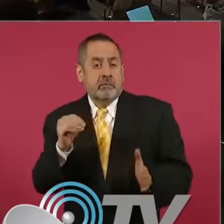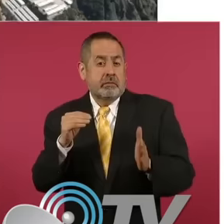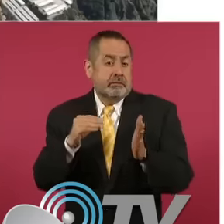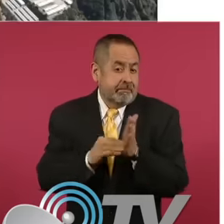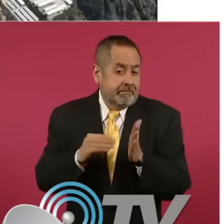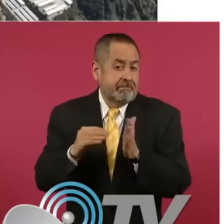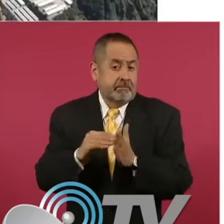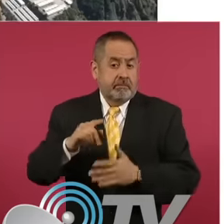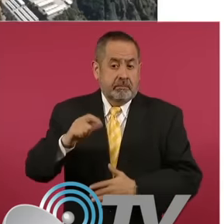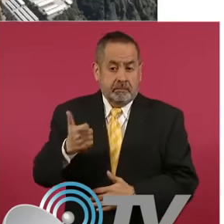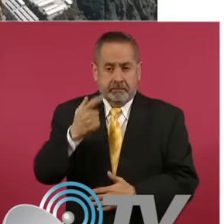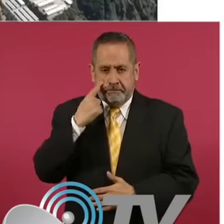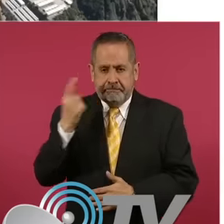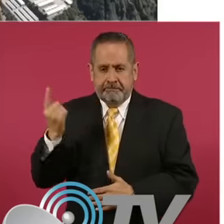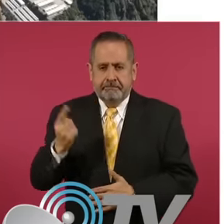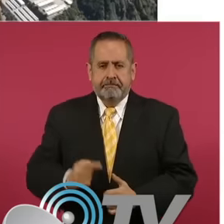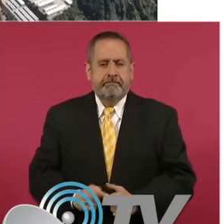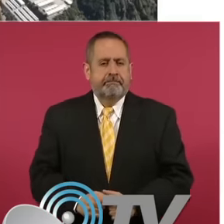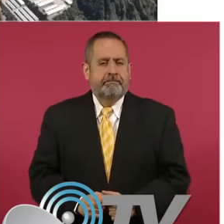pesos,